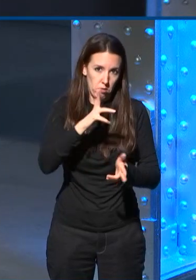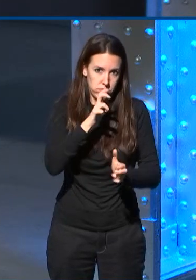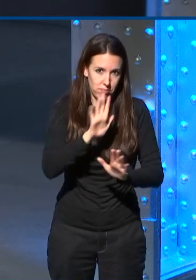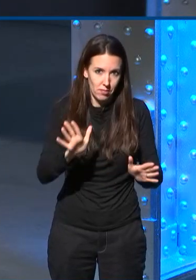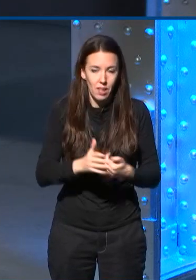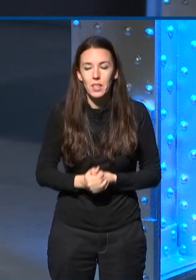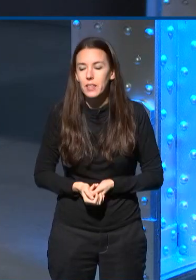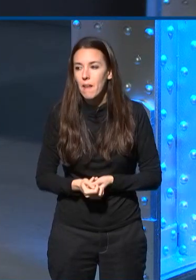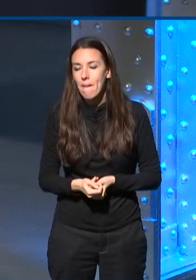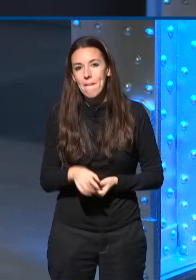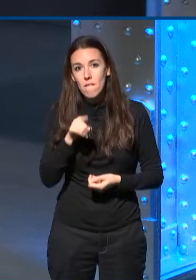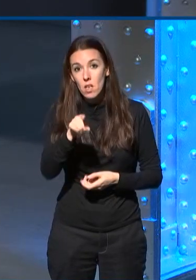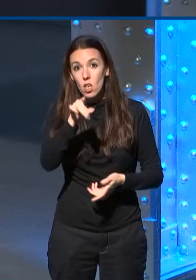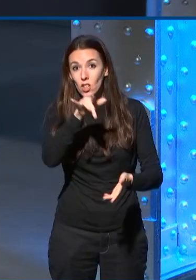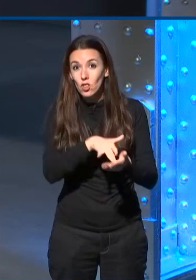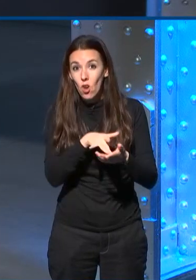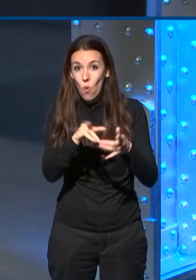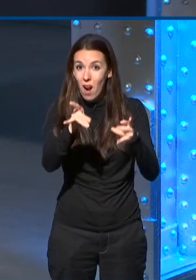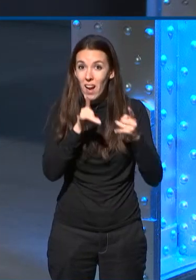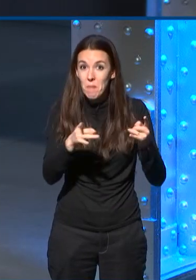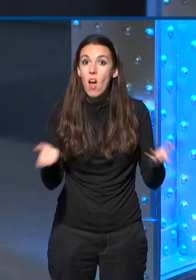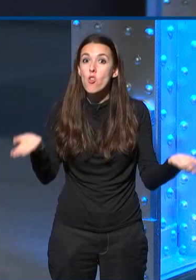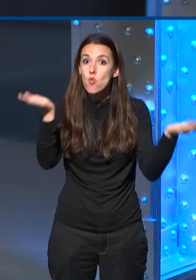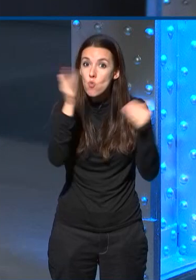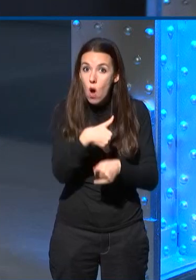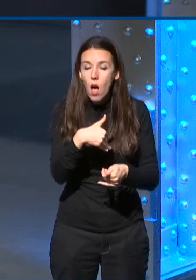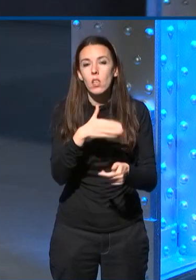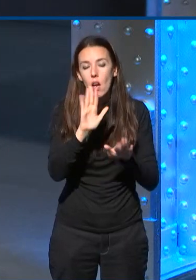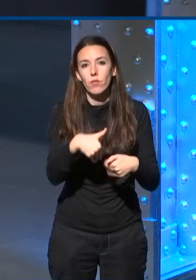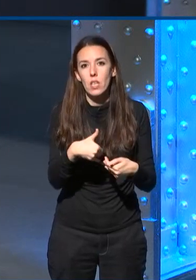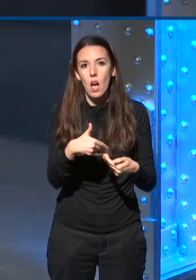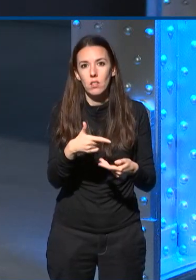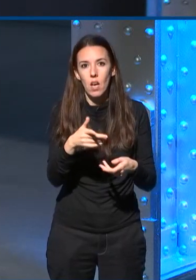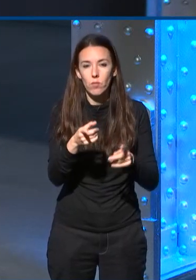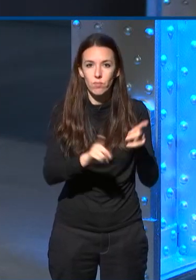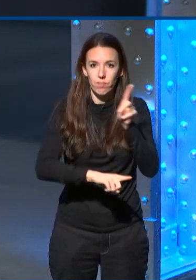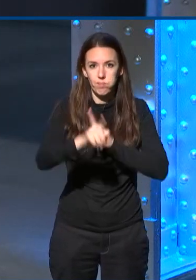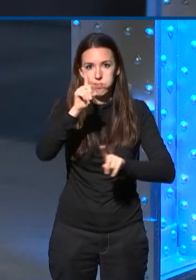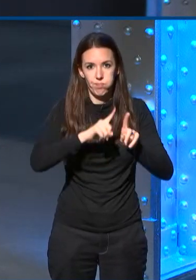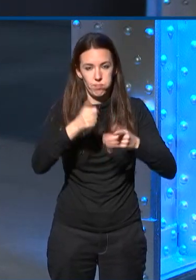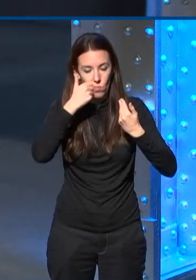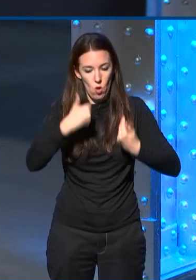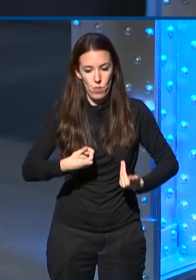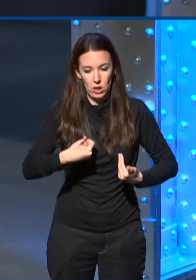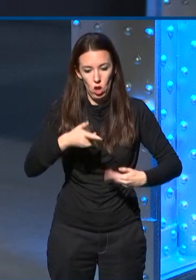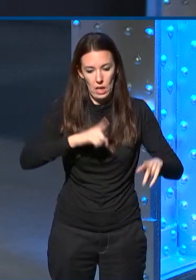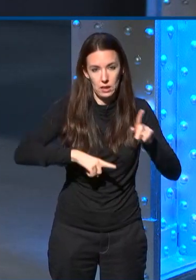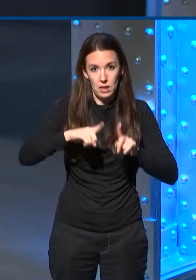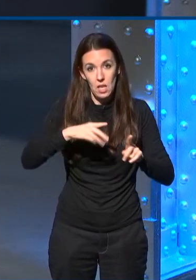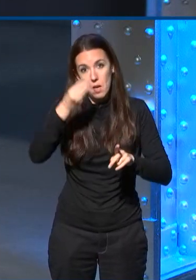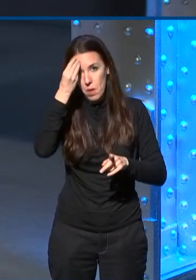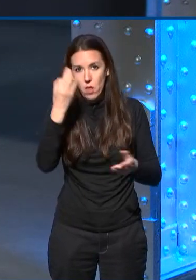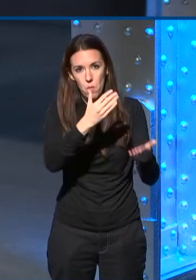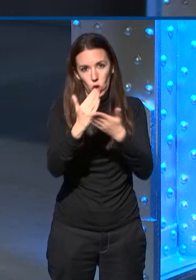que esos efectos de ingravidez pues provocan anomalías en los astronautas y es algo que hay que